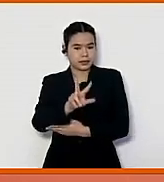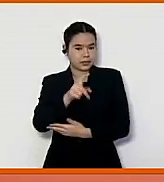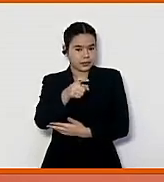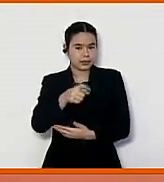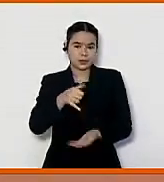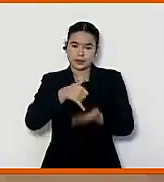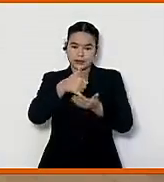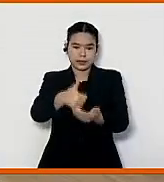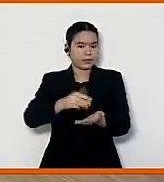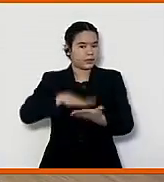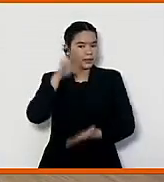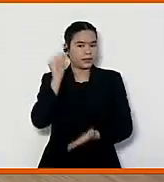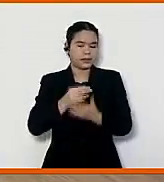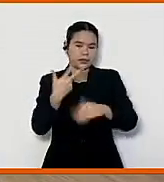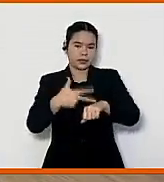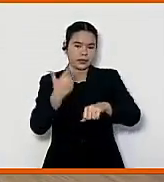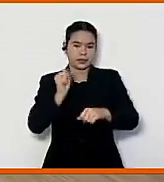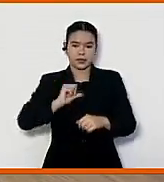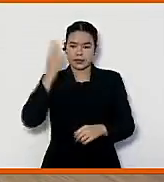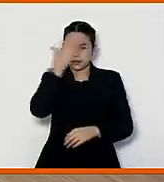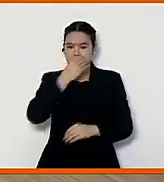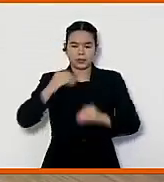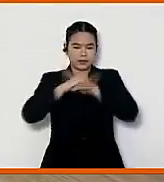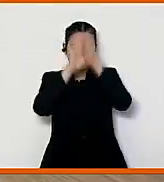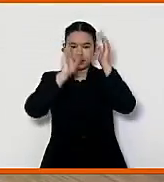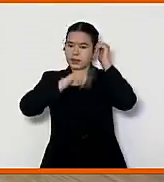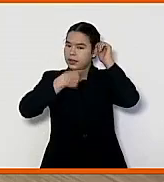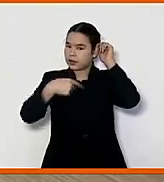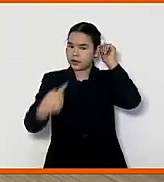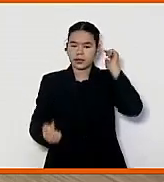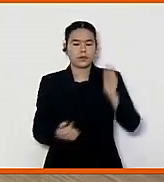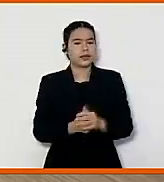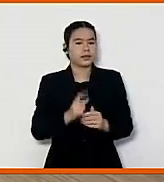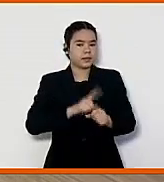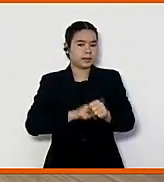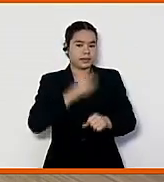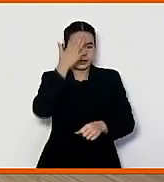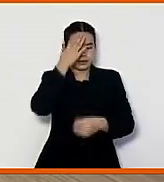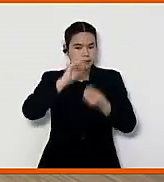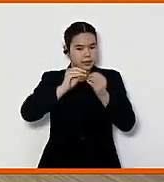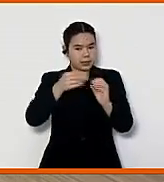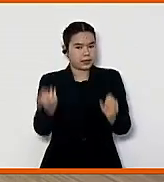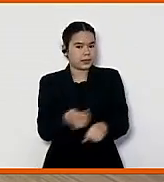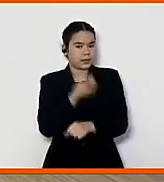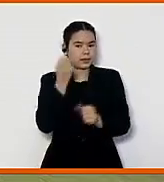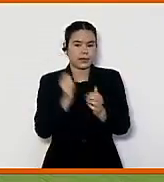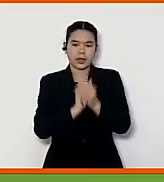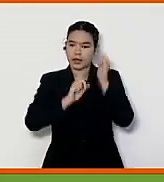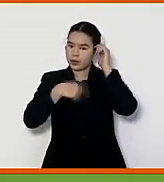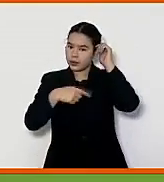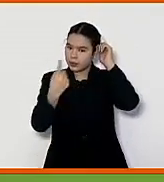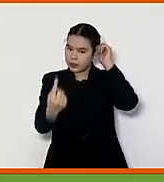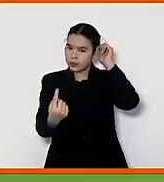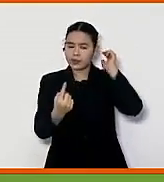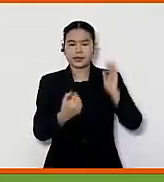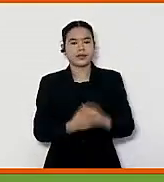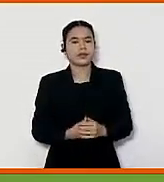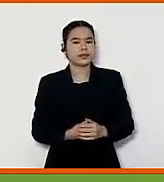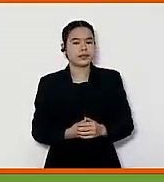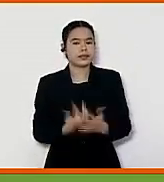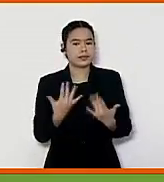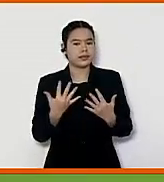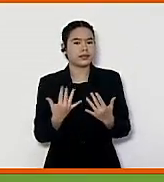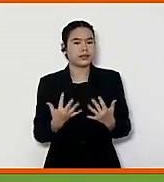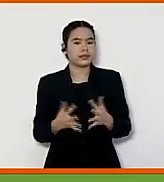3X. Tu premio se multiplica por 3 esta hermosa mañana en Diaria. Es momento de conocer el número favorecido para más 1. Y este